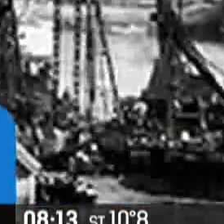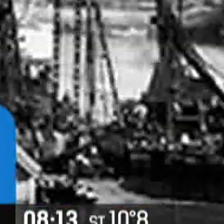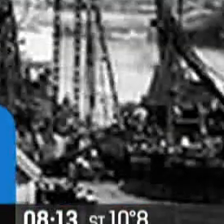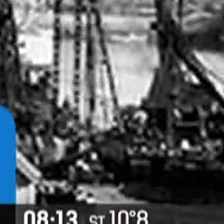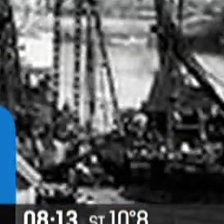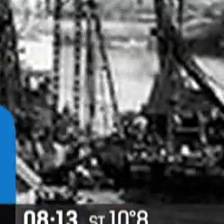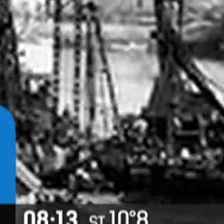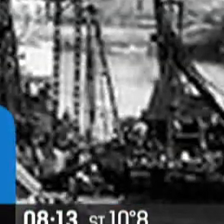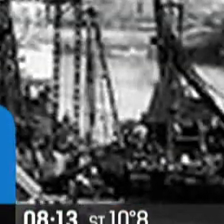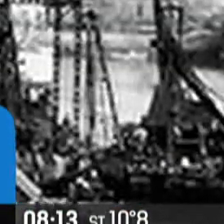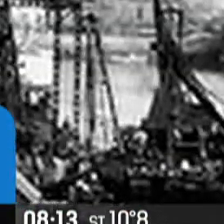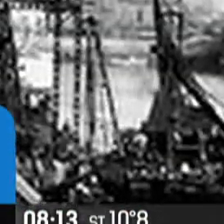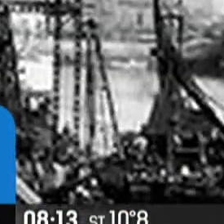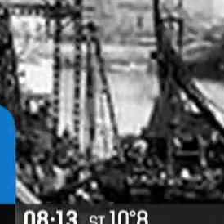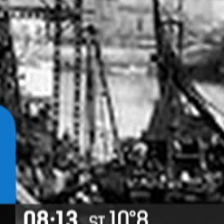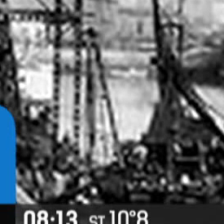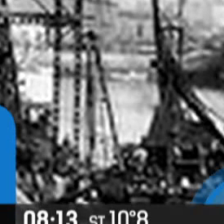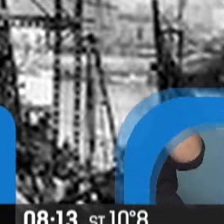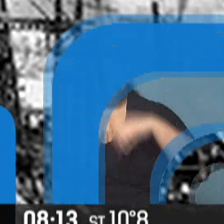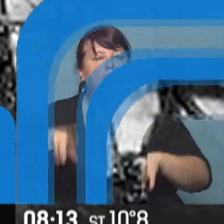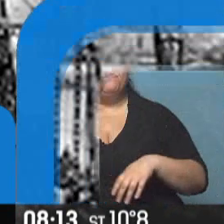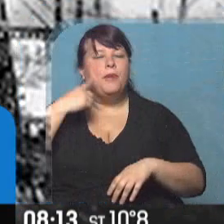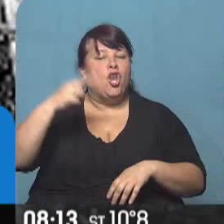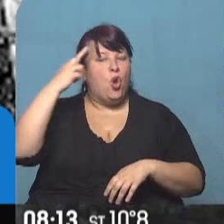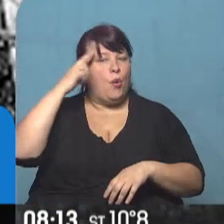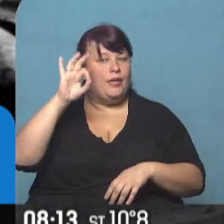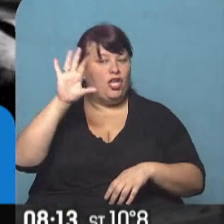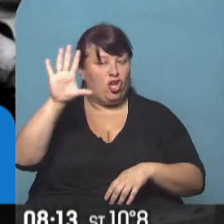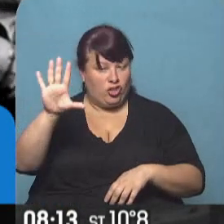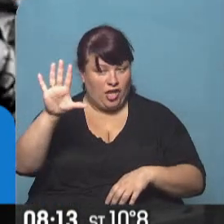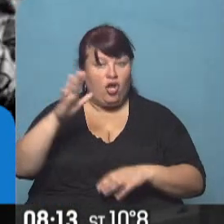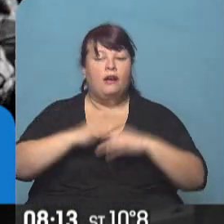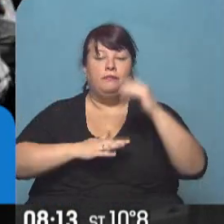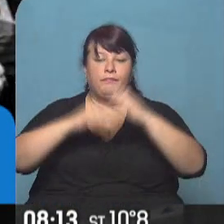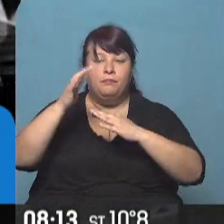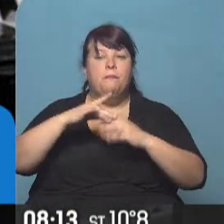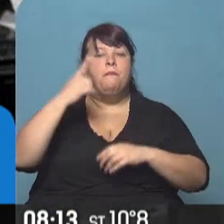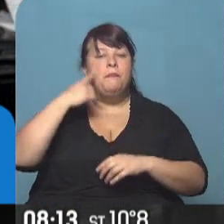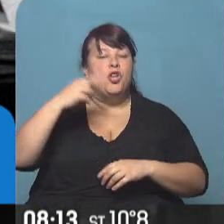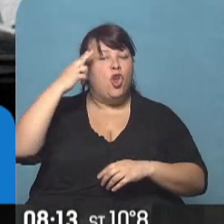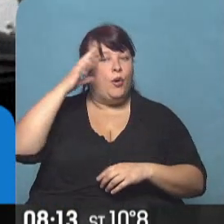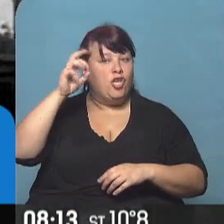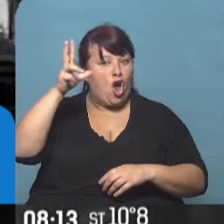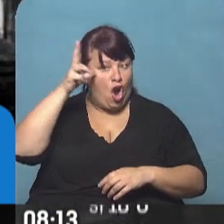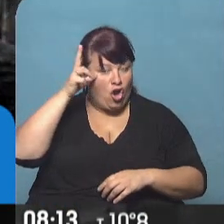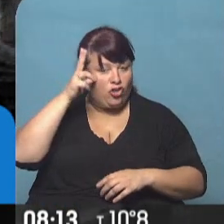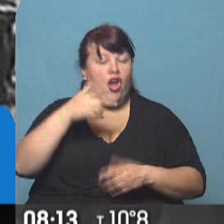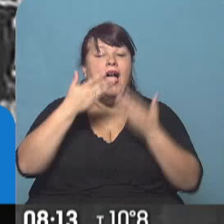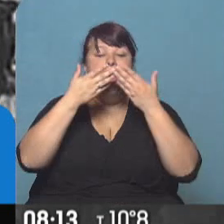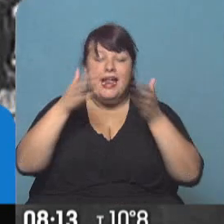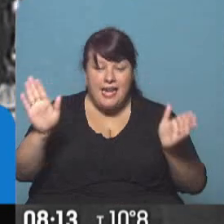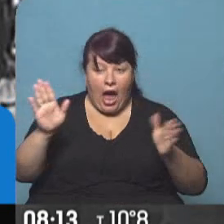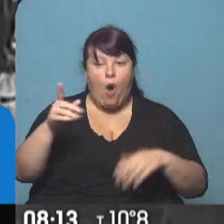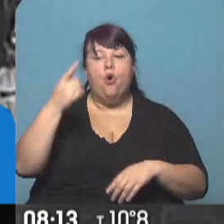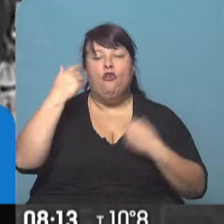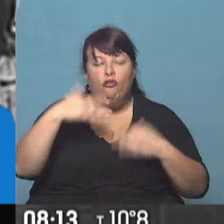El proyecto para su construcción se inició en 1905, las obras en 1908 y su inauguración